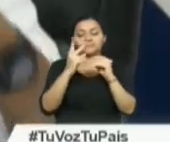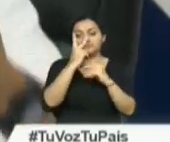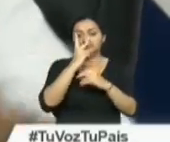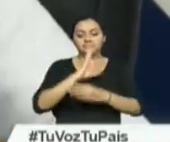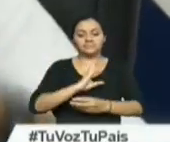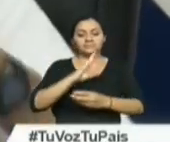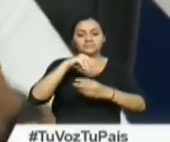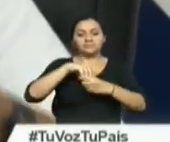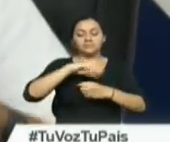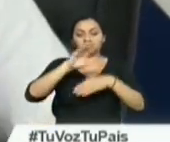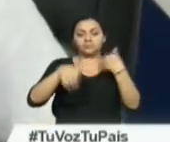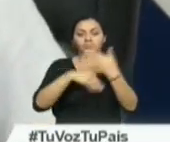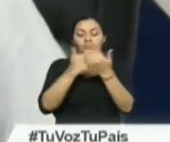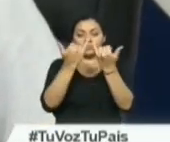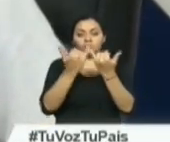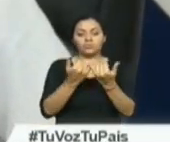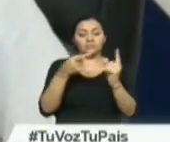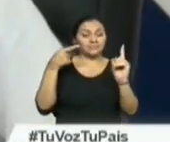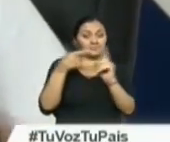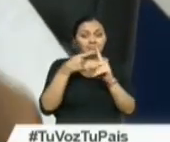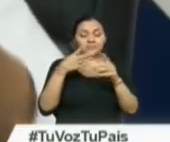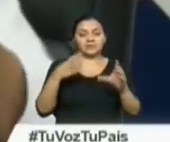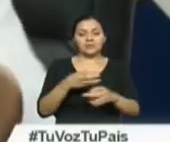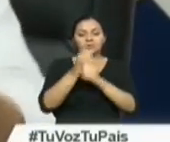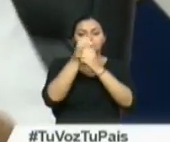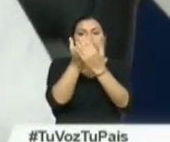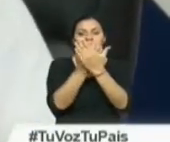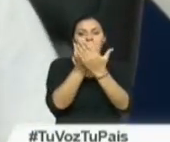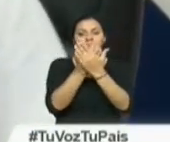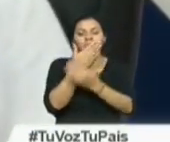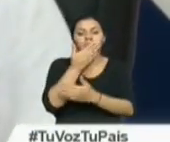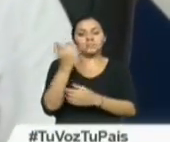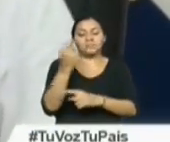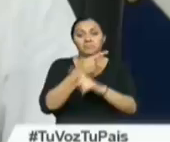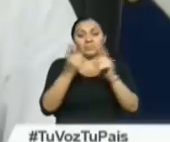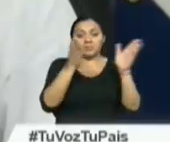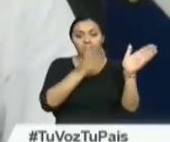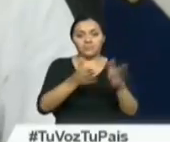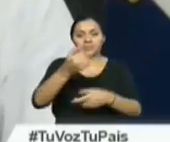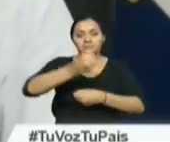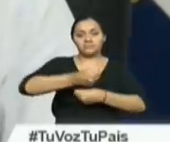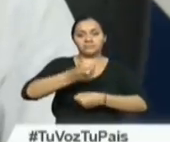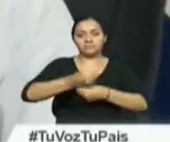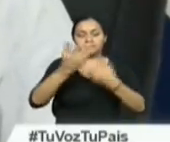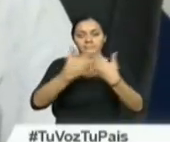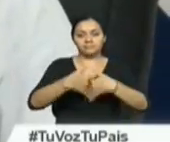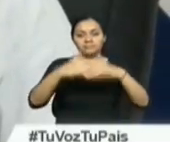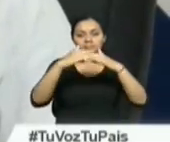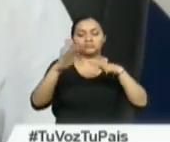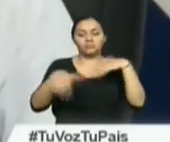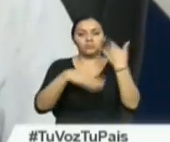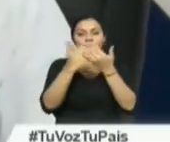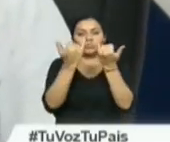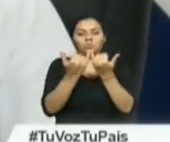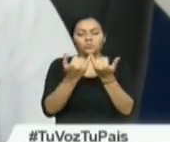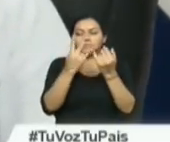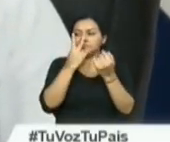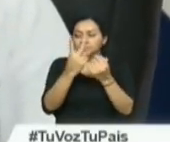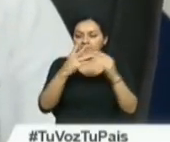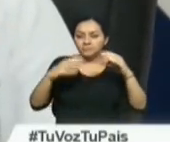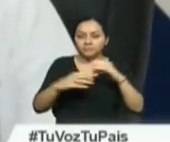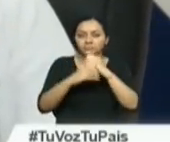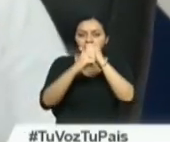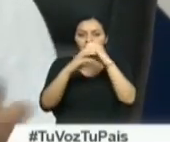porque hay una clara, insisto, recuperación de la economía y el sistema laboral reacciona con cierto rezago a